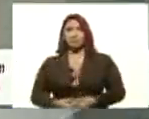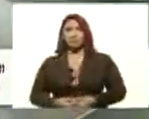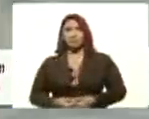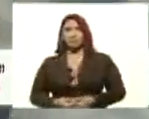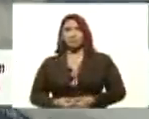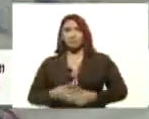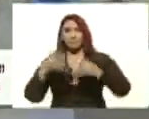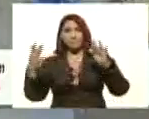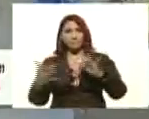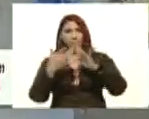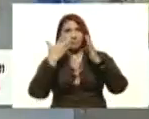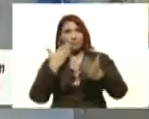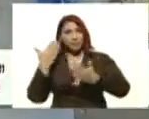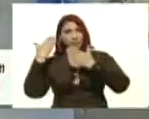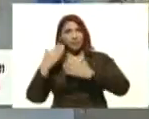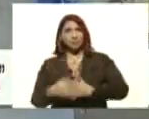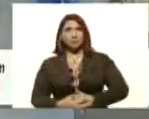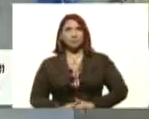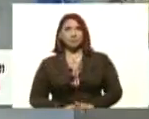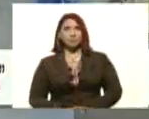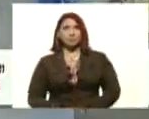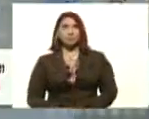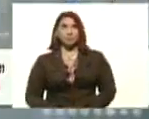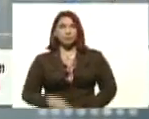Adelante, hermano presidente.